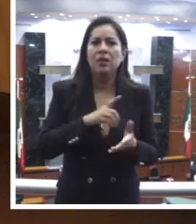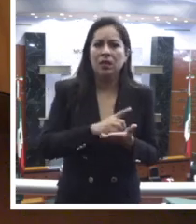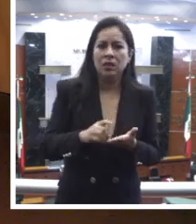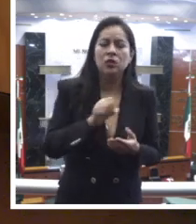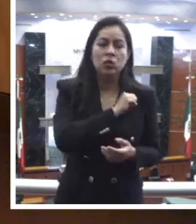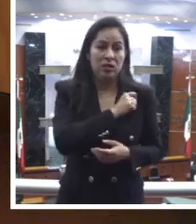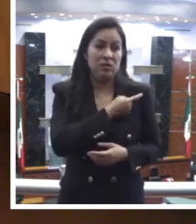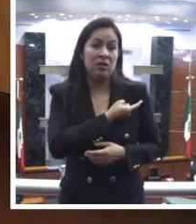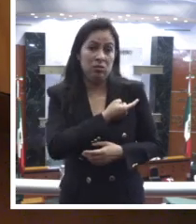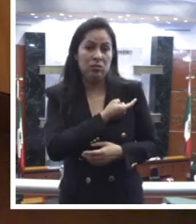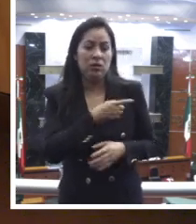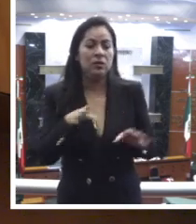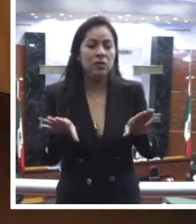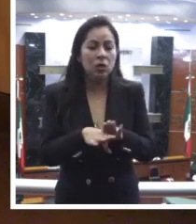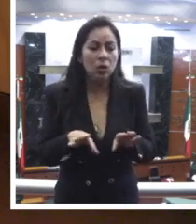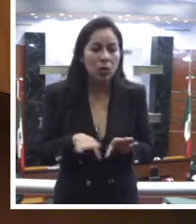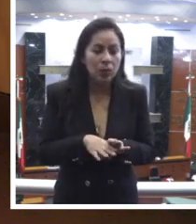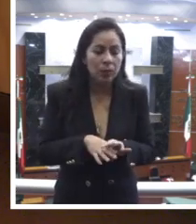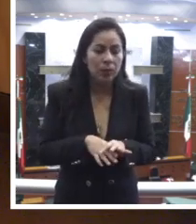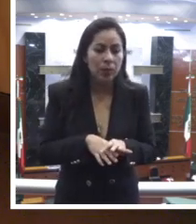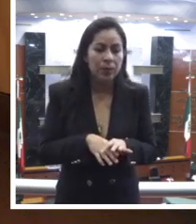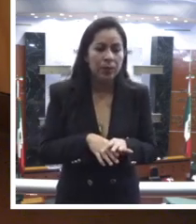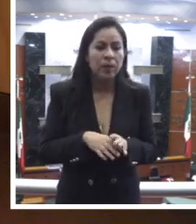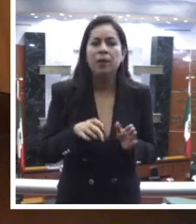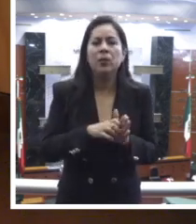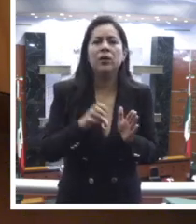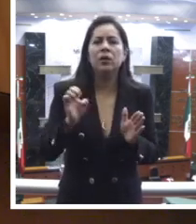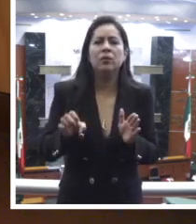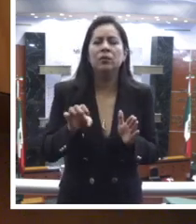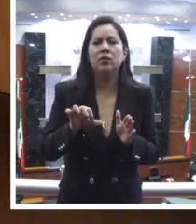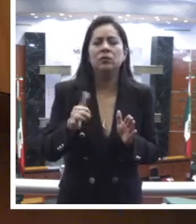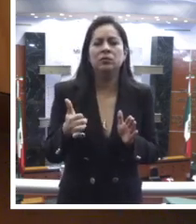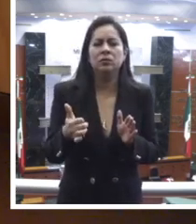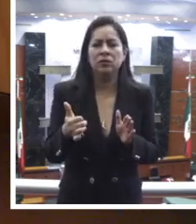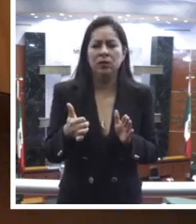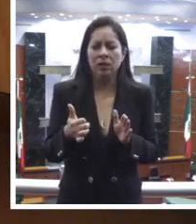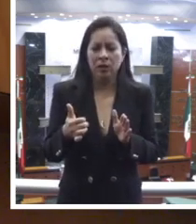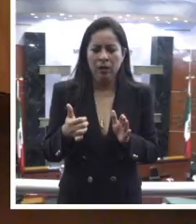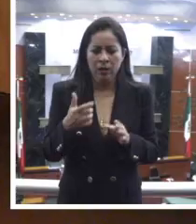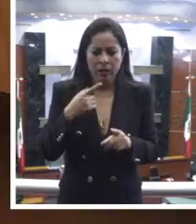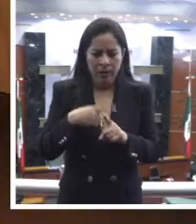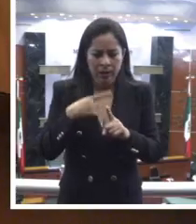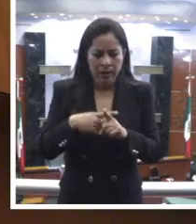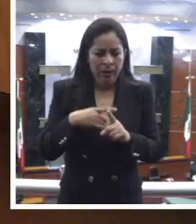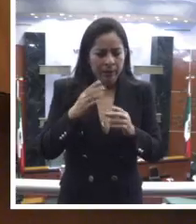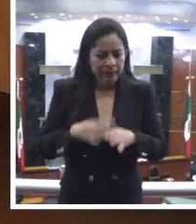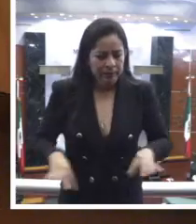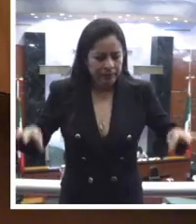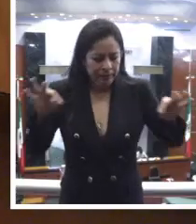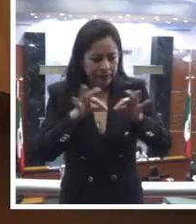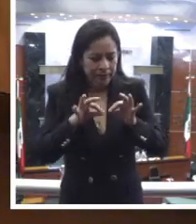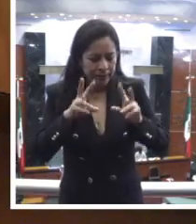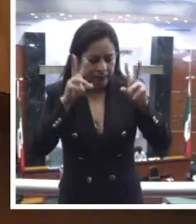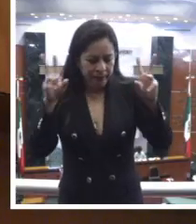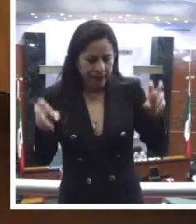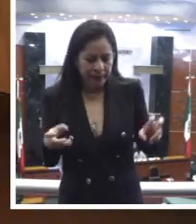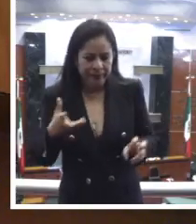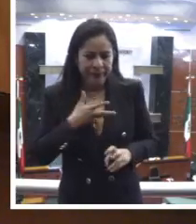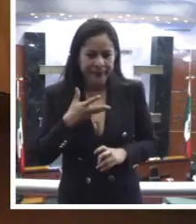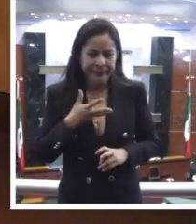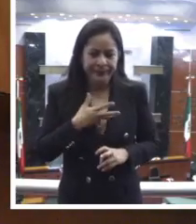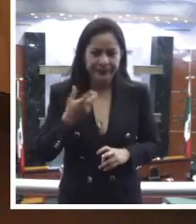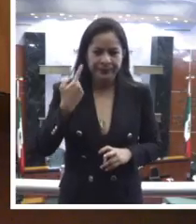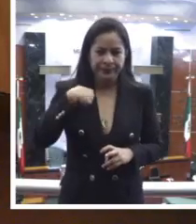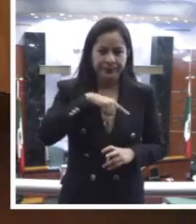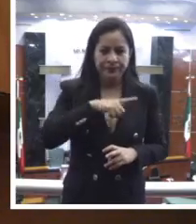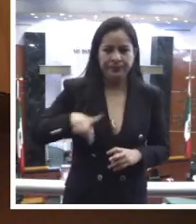la salud. Así como también, por ejemplo, otro de los aciertos muy importantes que en esta materia tuvo